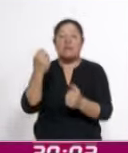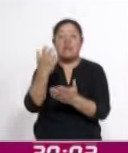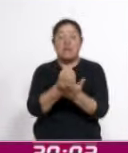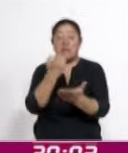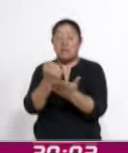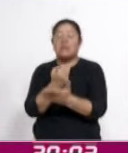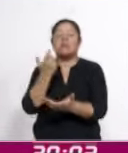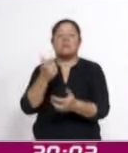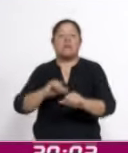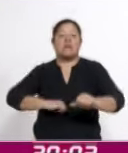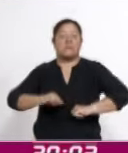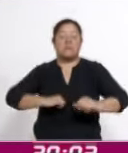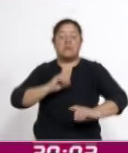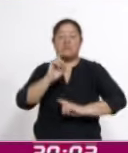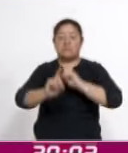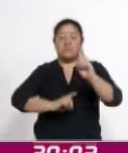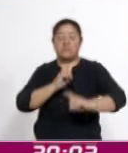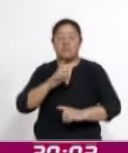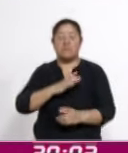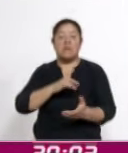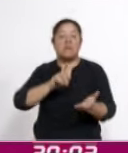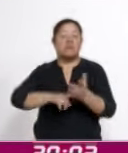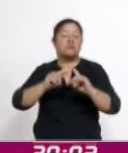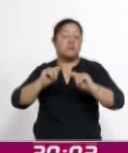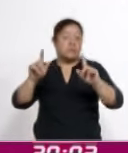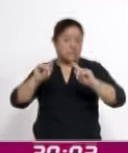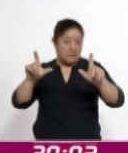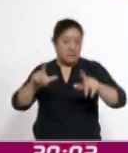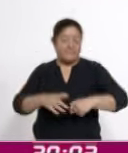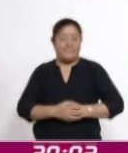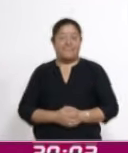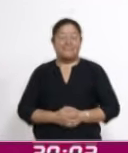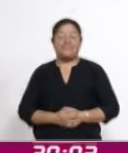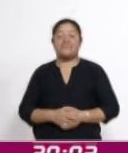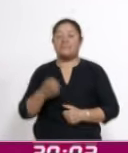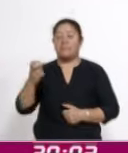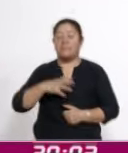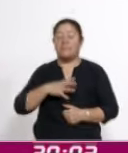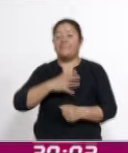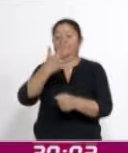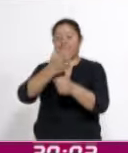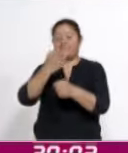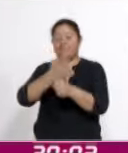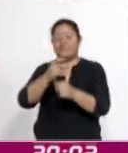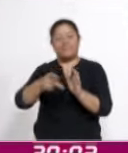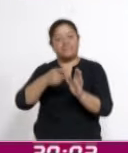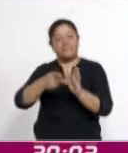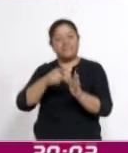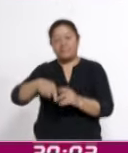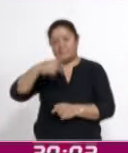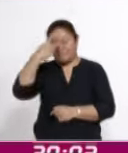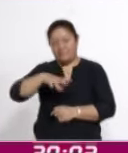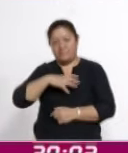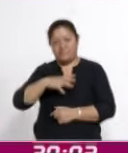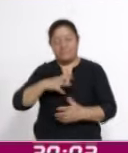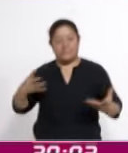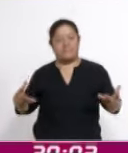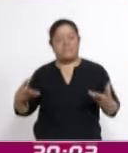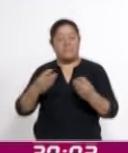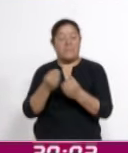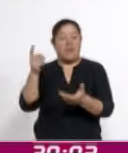los eventos deportivos que se han desarrollado en la entidad esta será la quinta ocasión que México albergue la justa